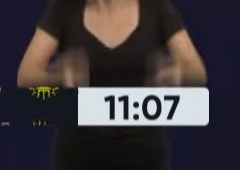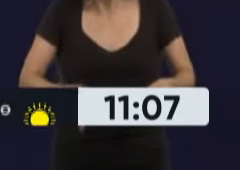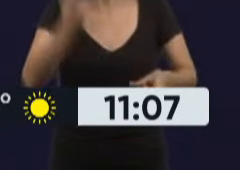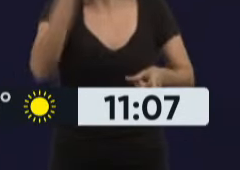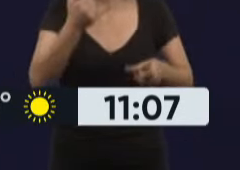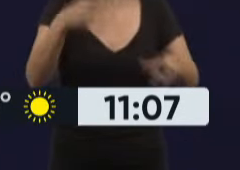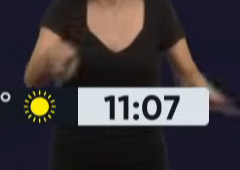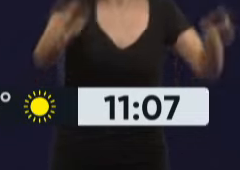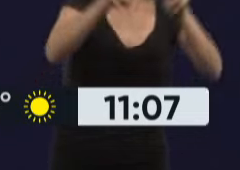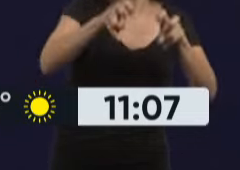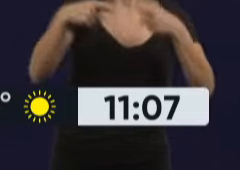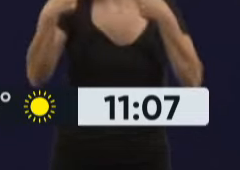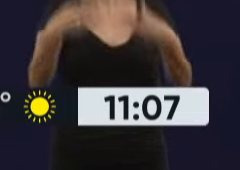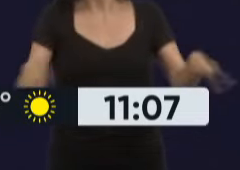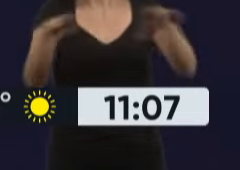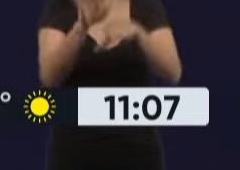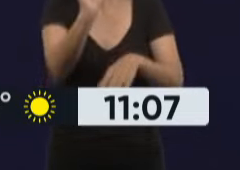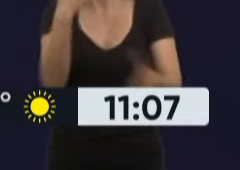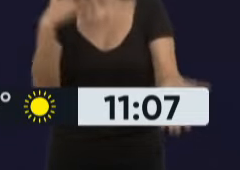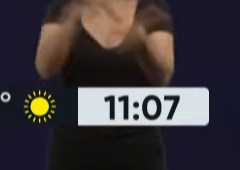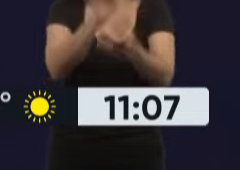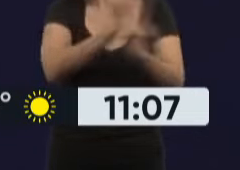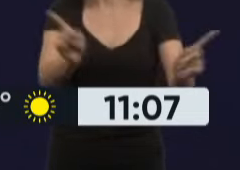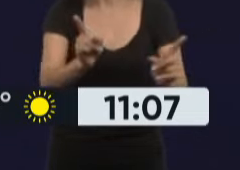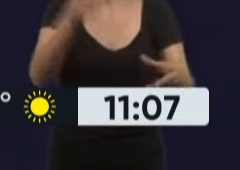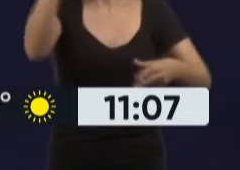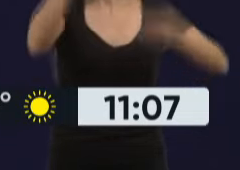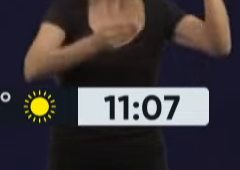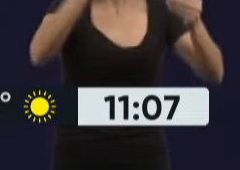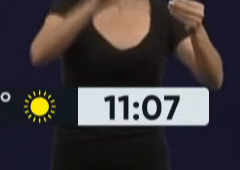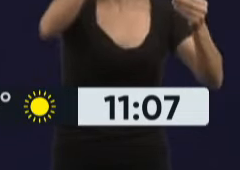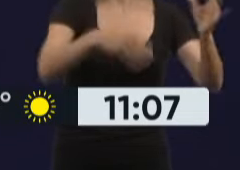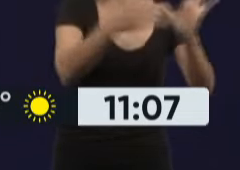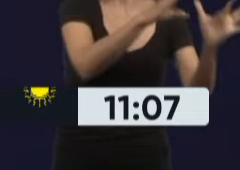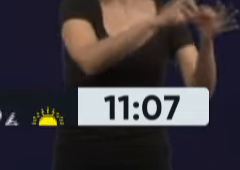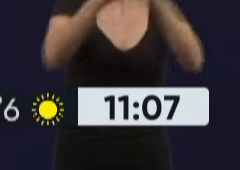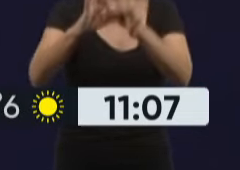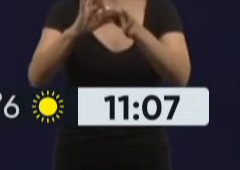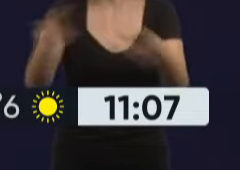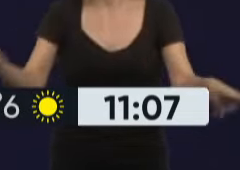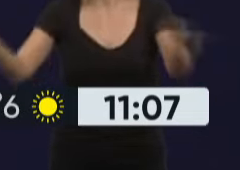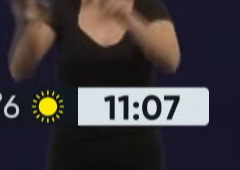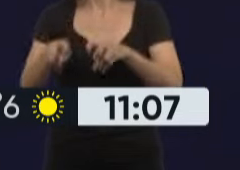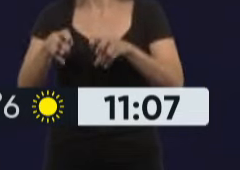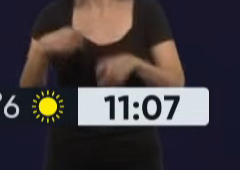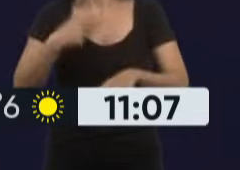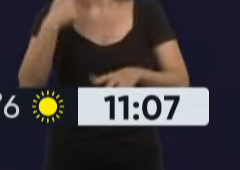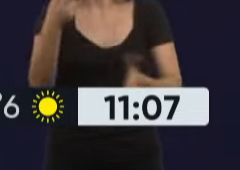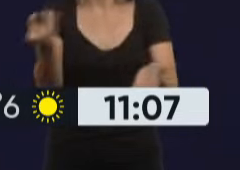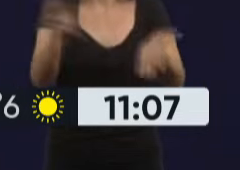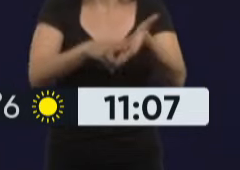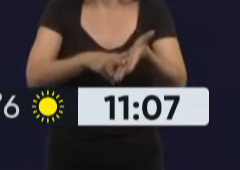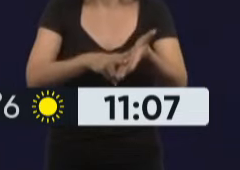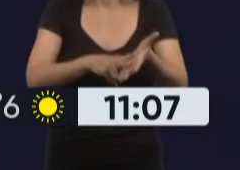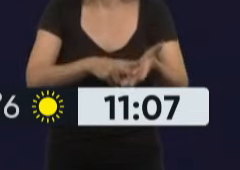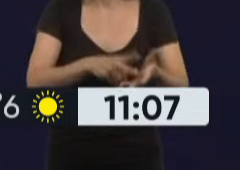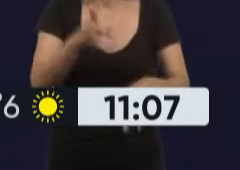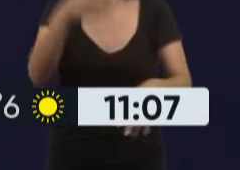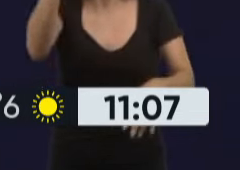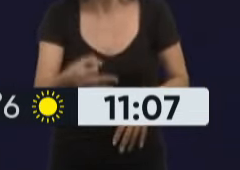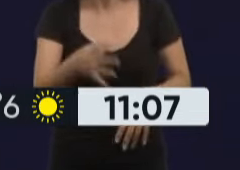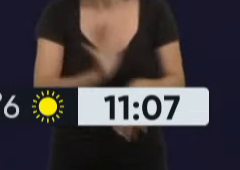fiscal el presupuesto estará anclado a los ingresos repito por si no quedó claro efectivamente este va a